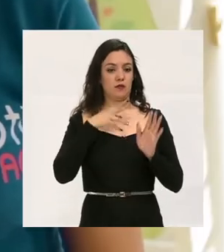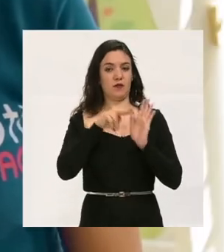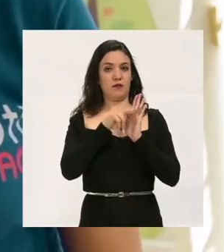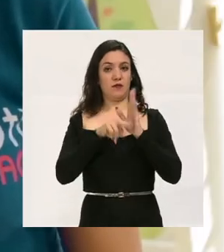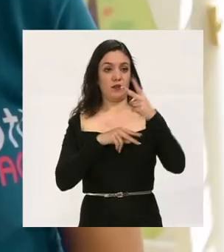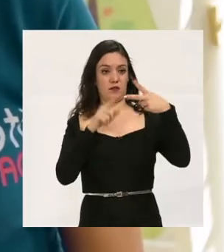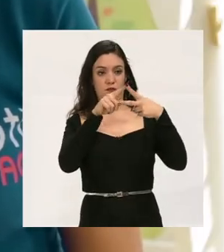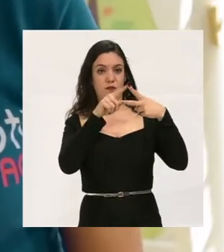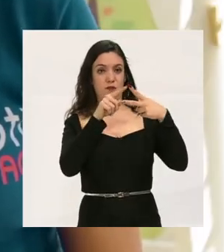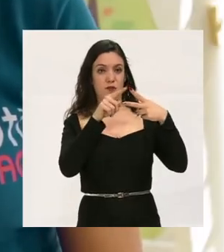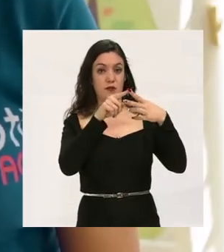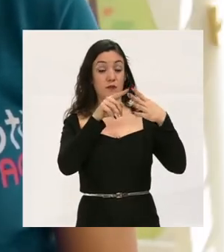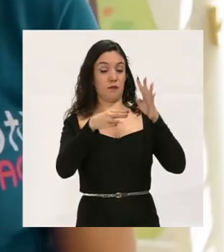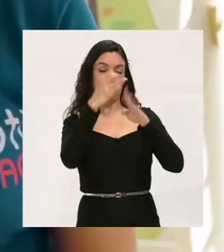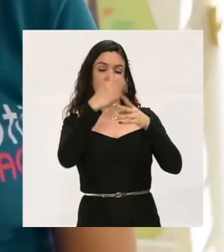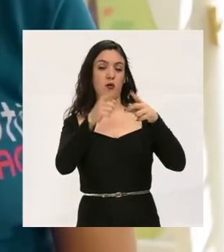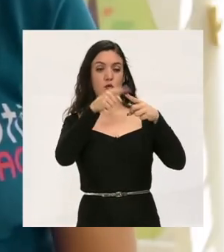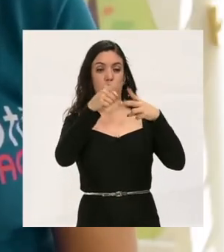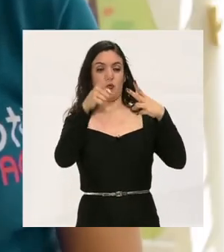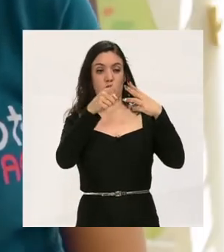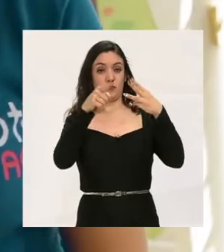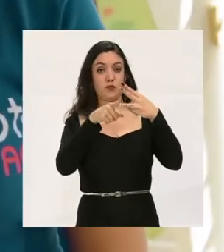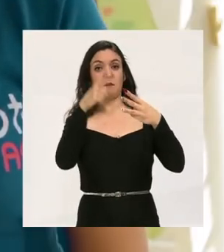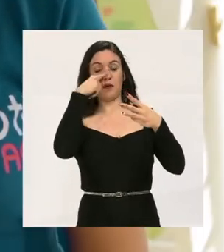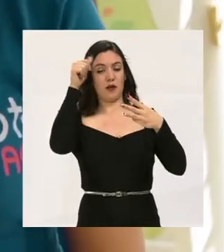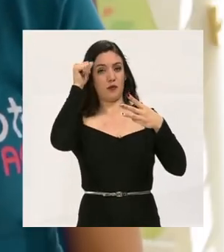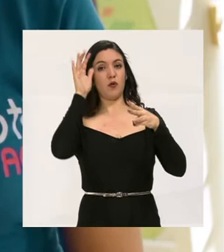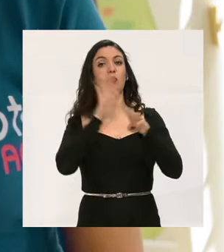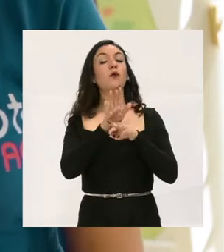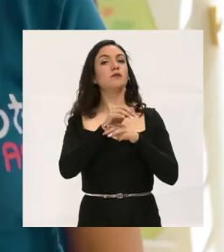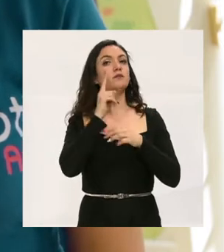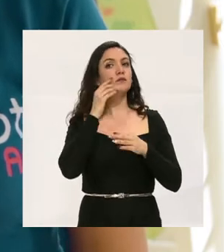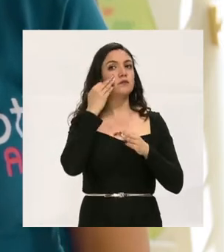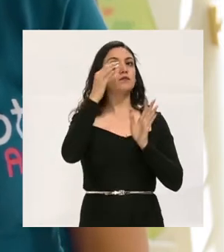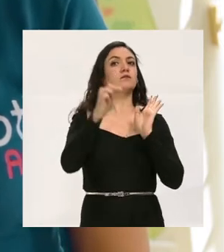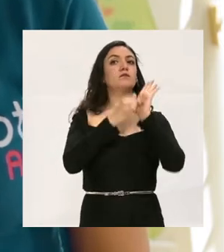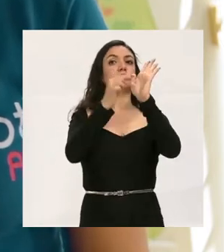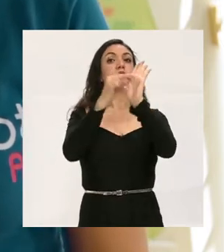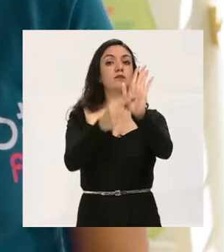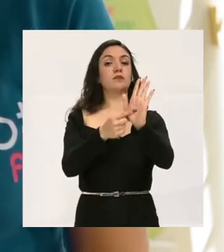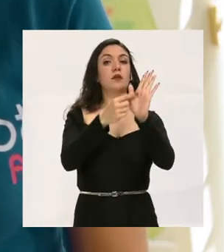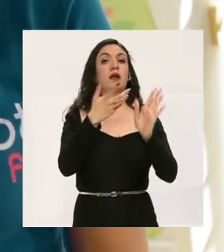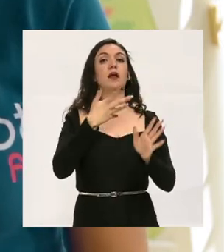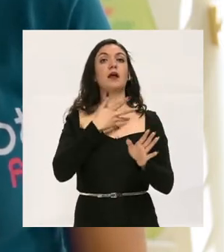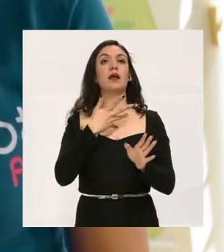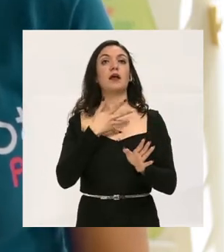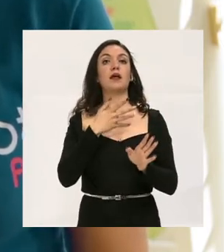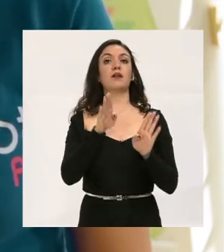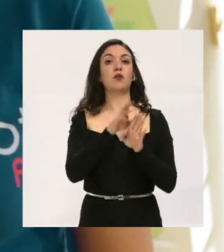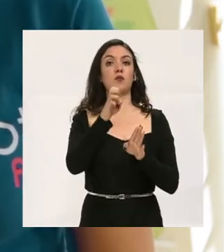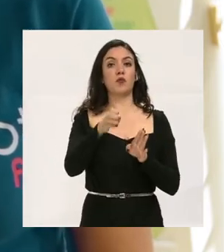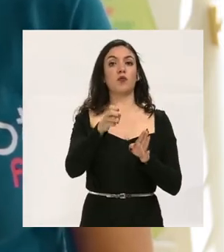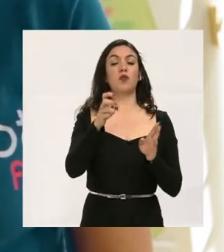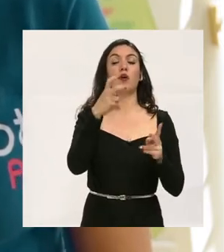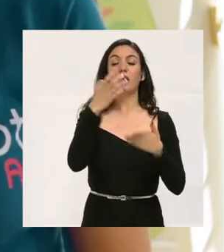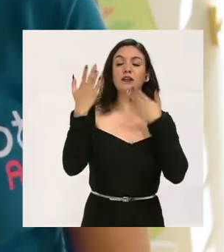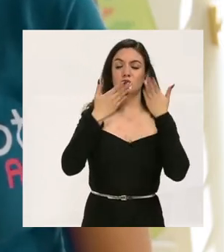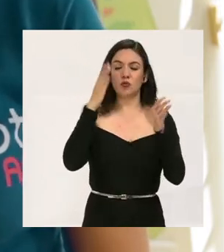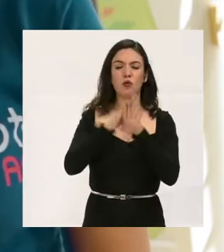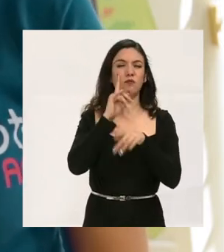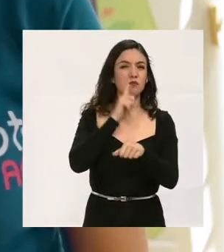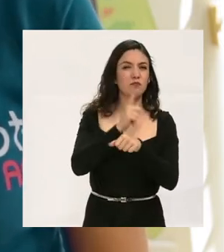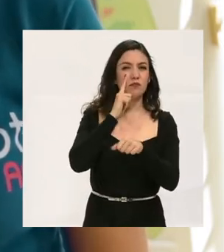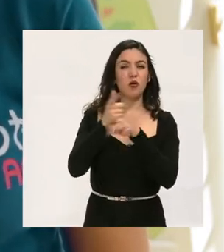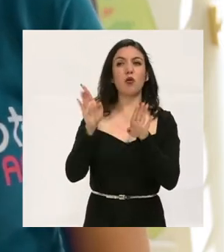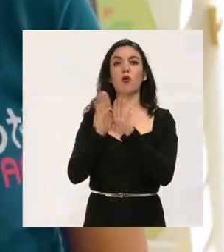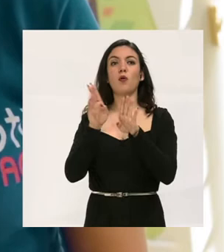del autismo nivel 1 nivel 2 nivel 3 hay señales de alarma que nos podamos que más bien con esas que nos